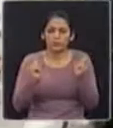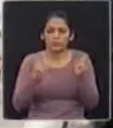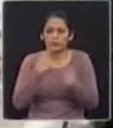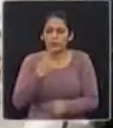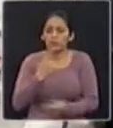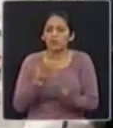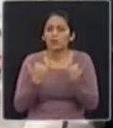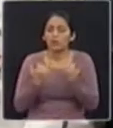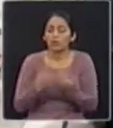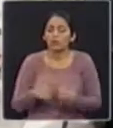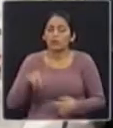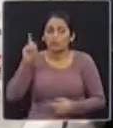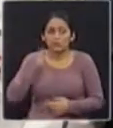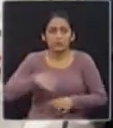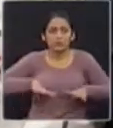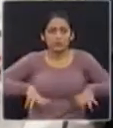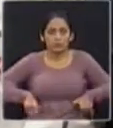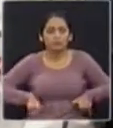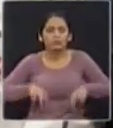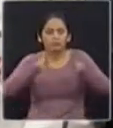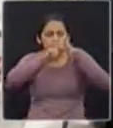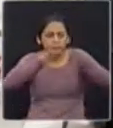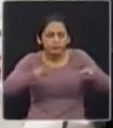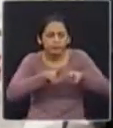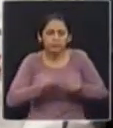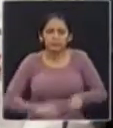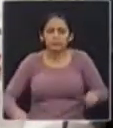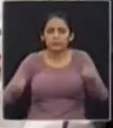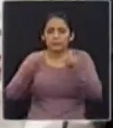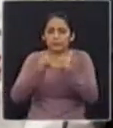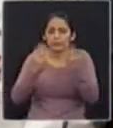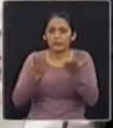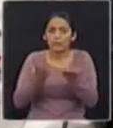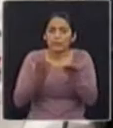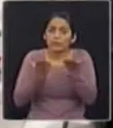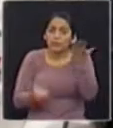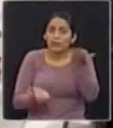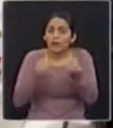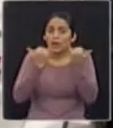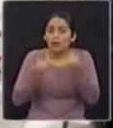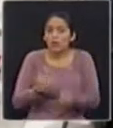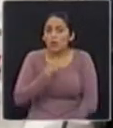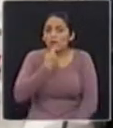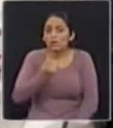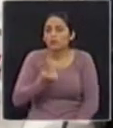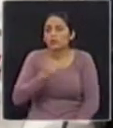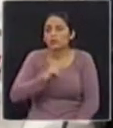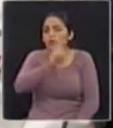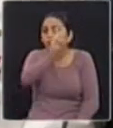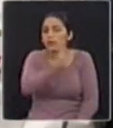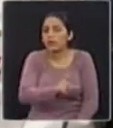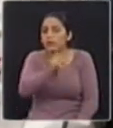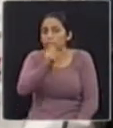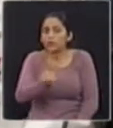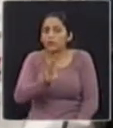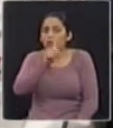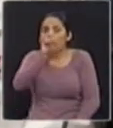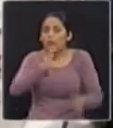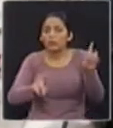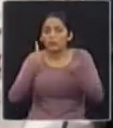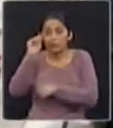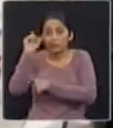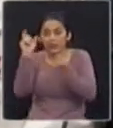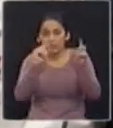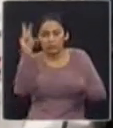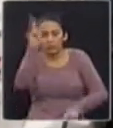No estamos dispuestos a aceptar el hecho de que existe un tratamiento totalmente privilegiado por parte de la Fiscalía General del